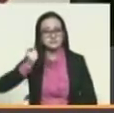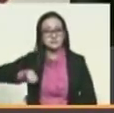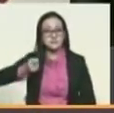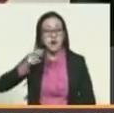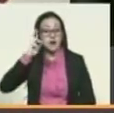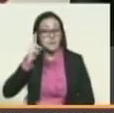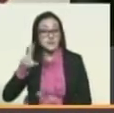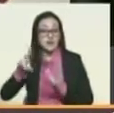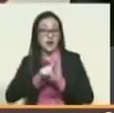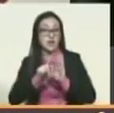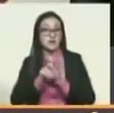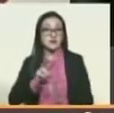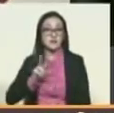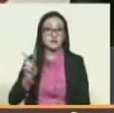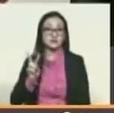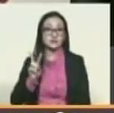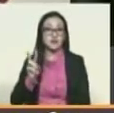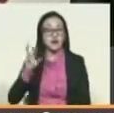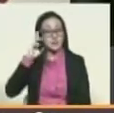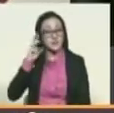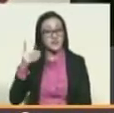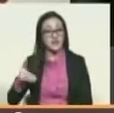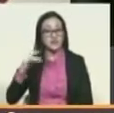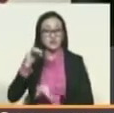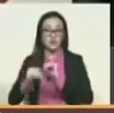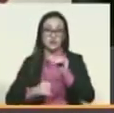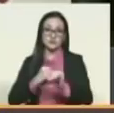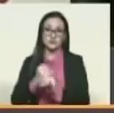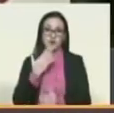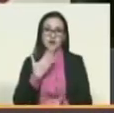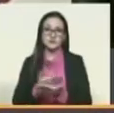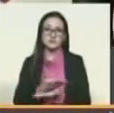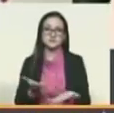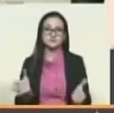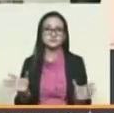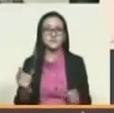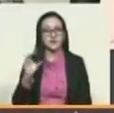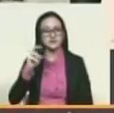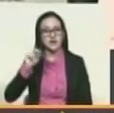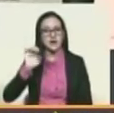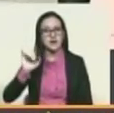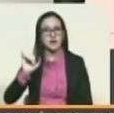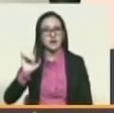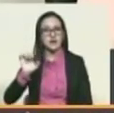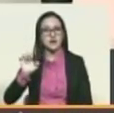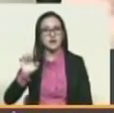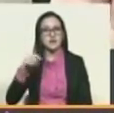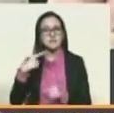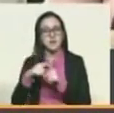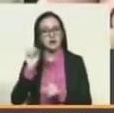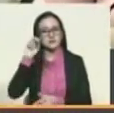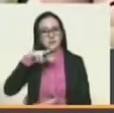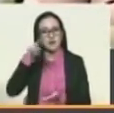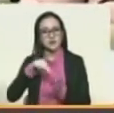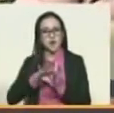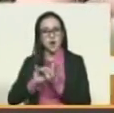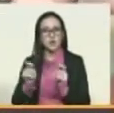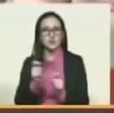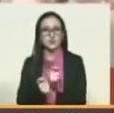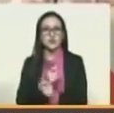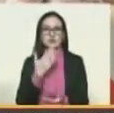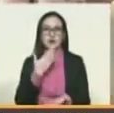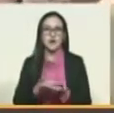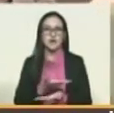la República y para que respete el derecho internacional. Gracias. El Consejo Nacional Electoral, en compañía de la Asamblea Nacional Constituyente,